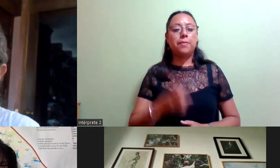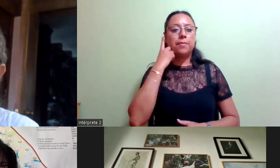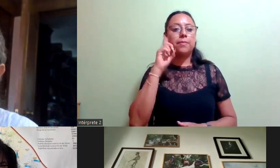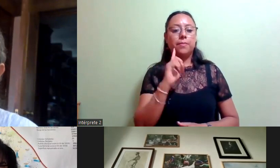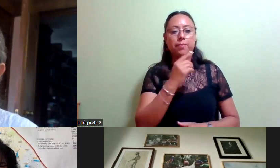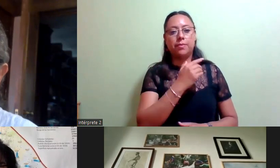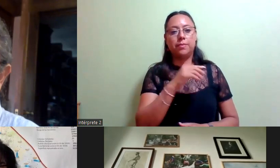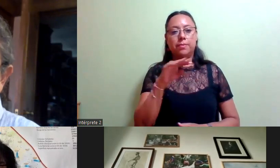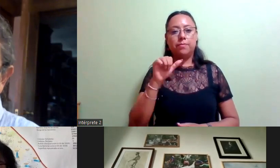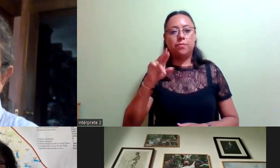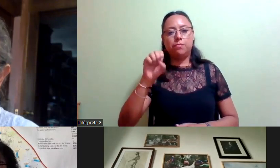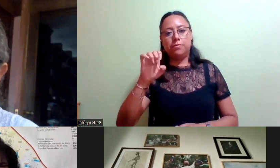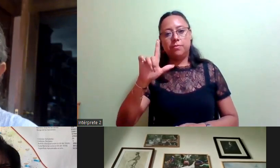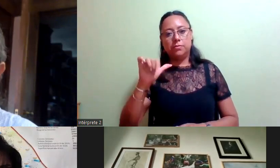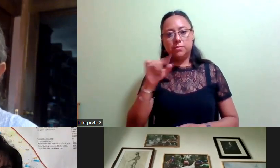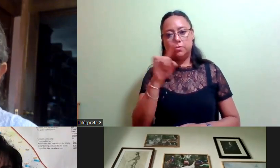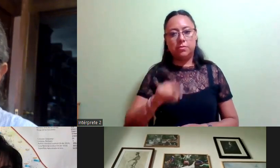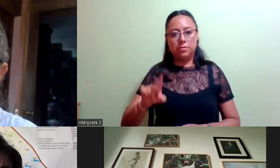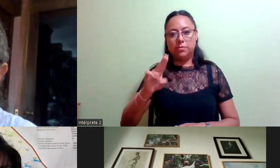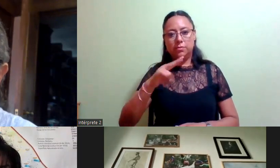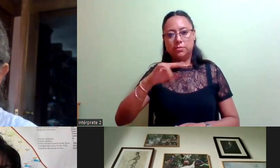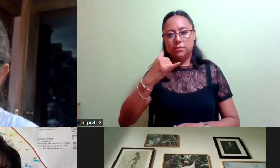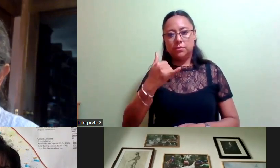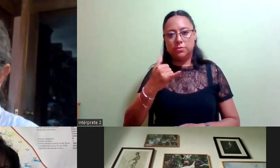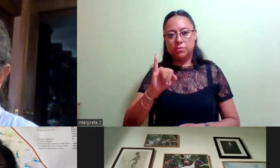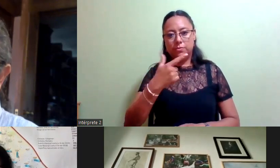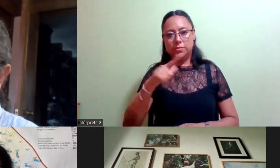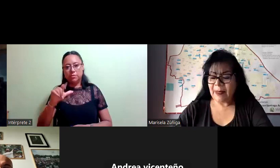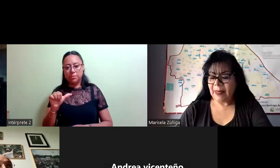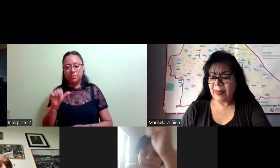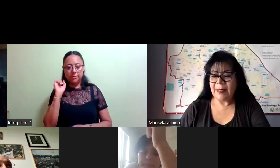Diputada Marisela Zúñiga Cerón. Marisela Zúñiga, a favor.